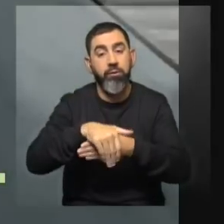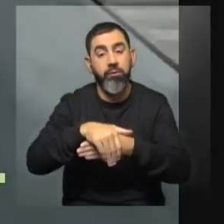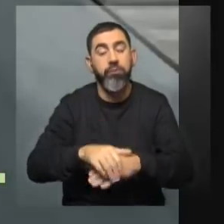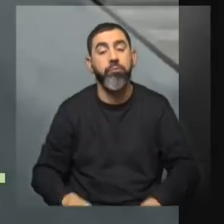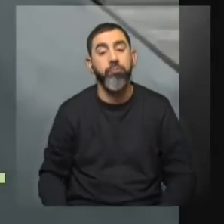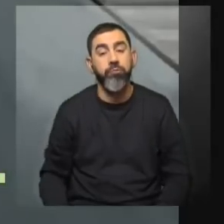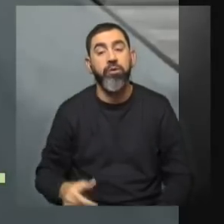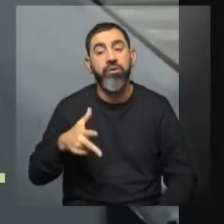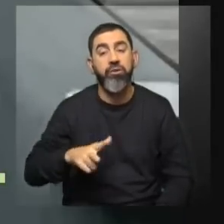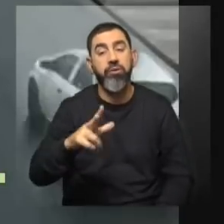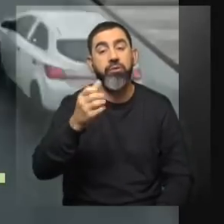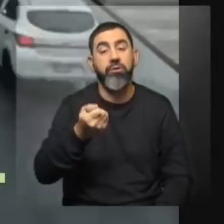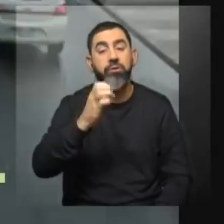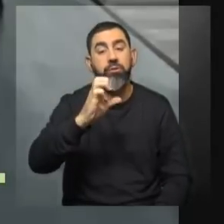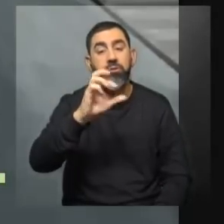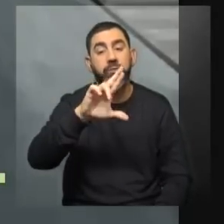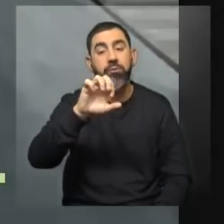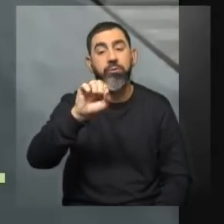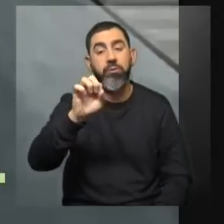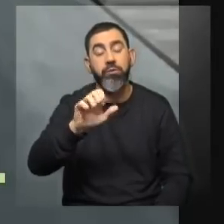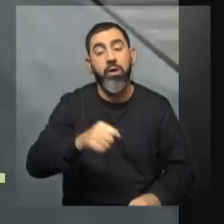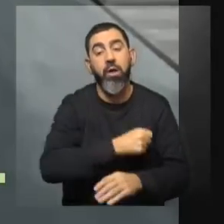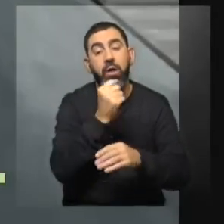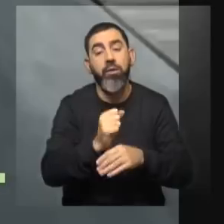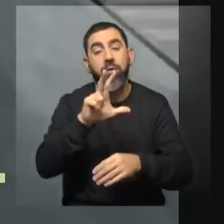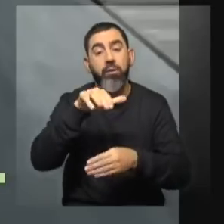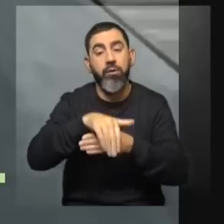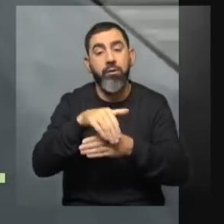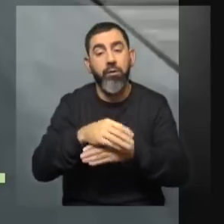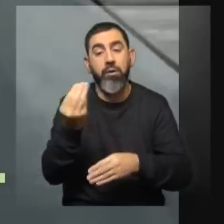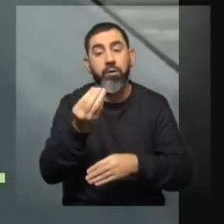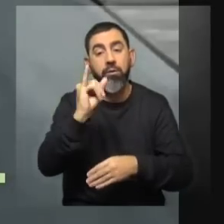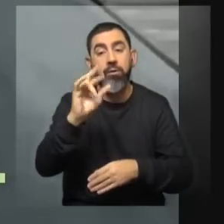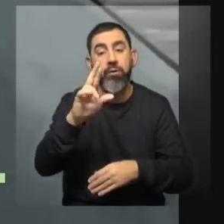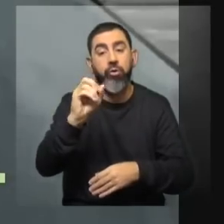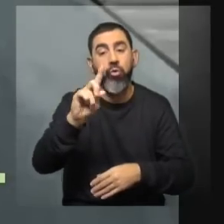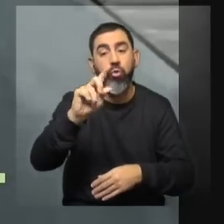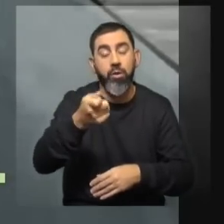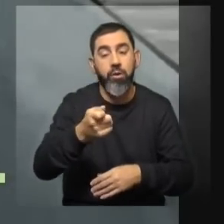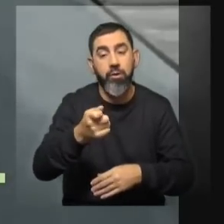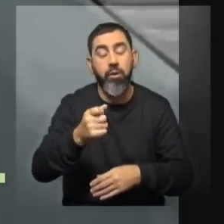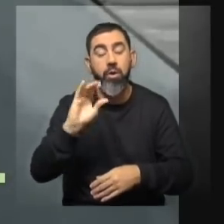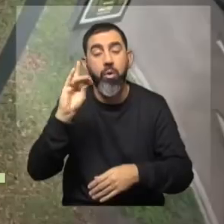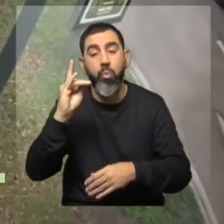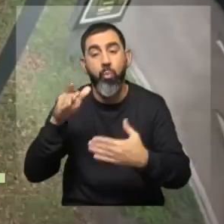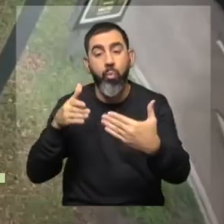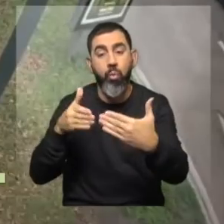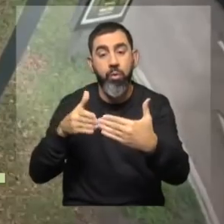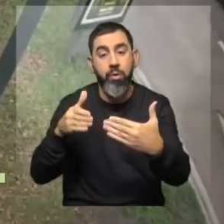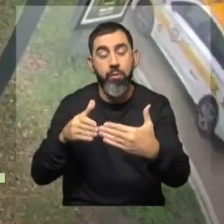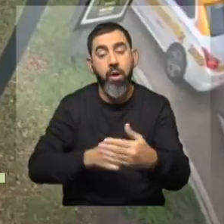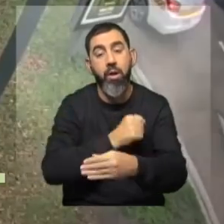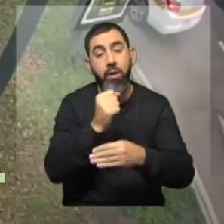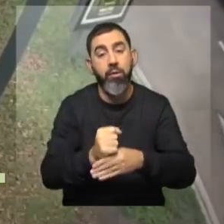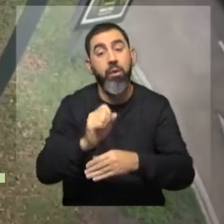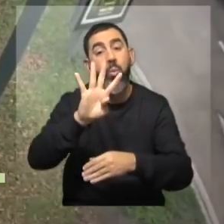descarga bien chakras entre Río de Janeiro y Bogotá Hasta las 3 de la tarde y Horacio Quiroga entre avenida Bolivia y leonella guerrer